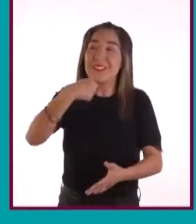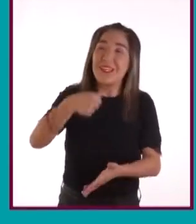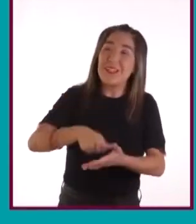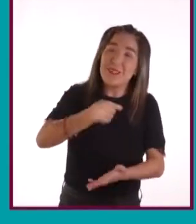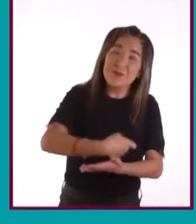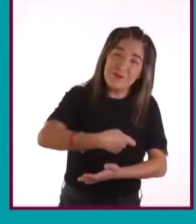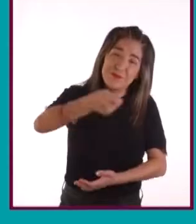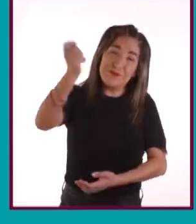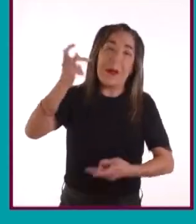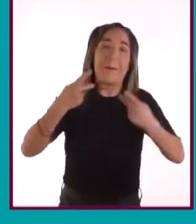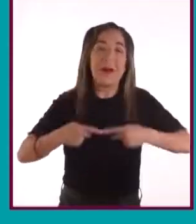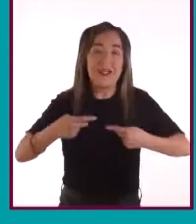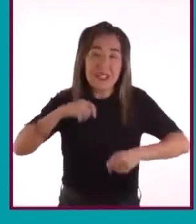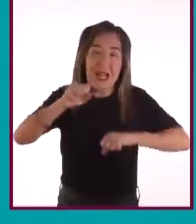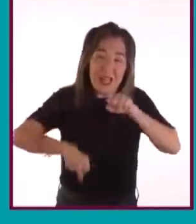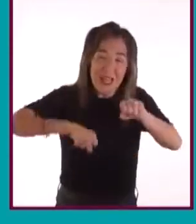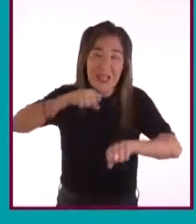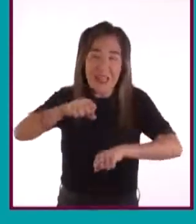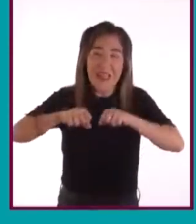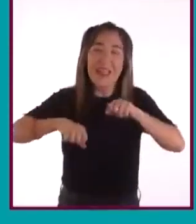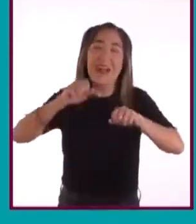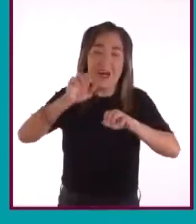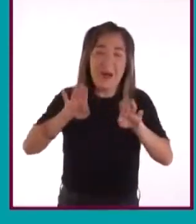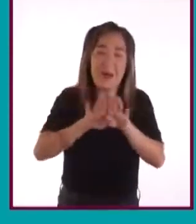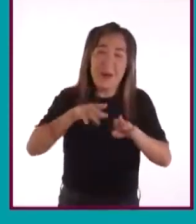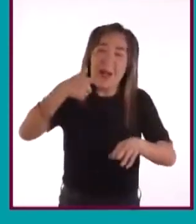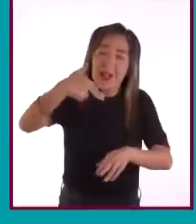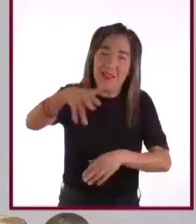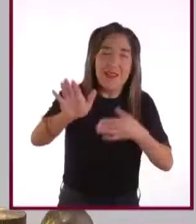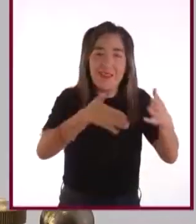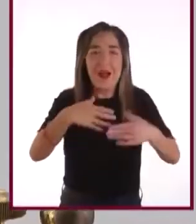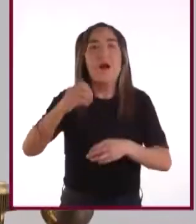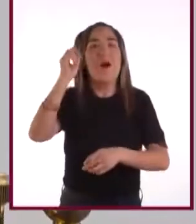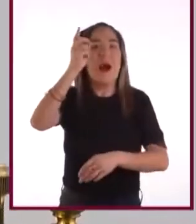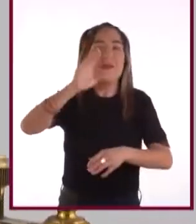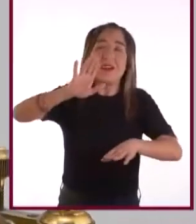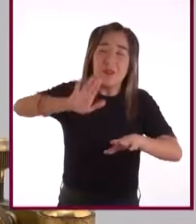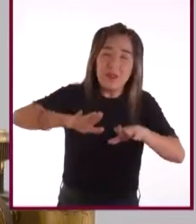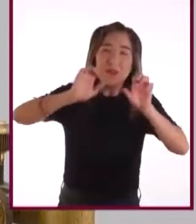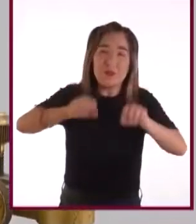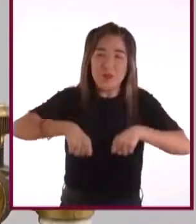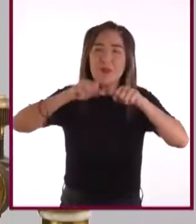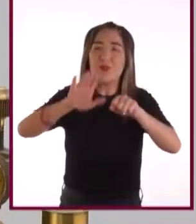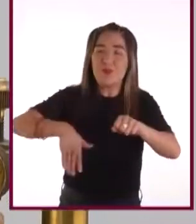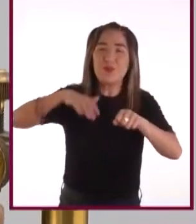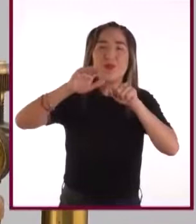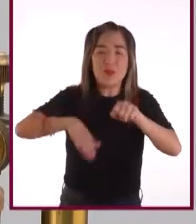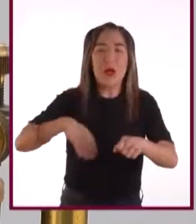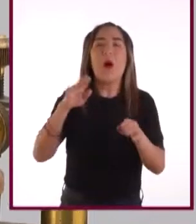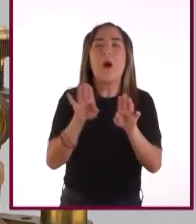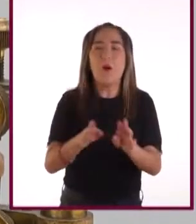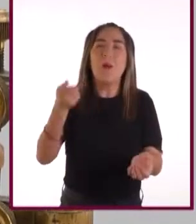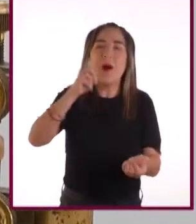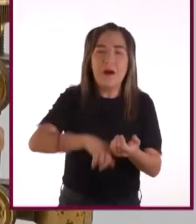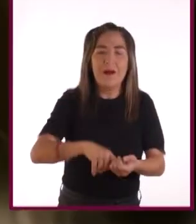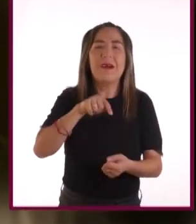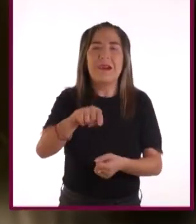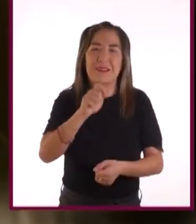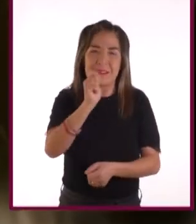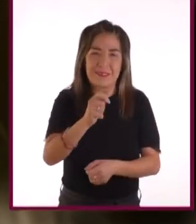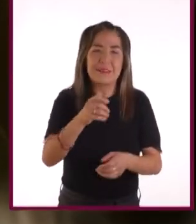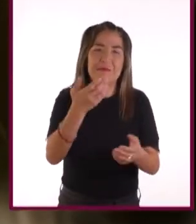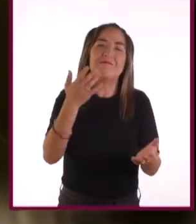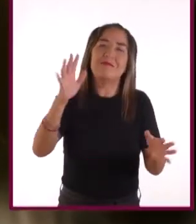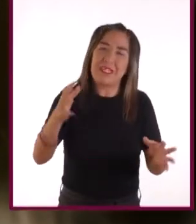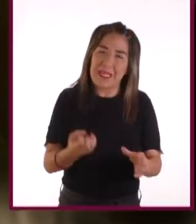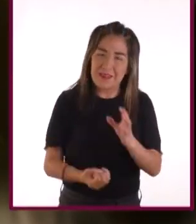largos recorridos que hacían los emisarios a pie o a caballo. La necesidad de comunicarse de manera casi inmediata derivó